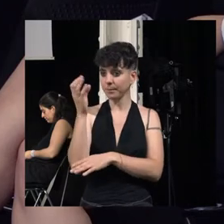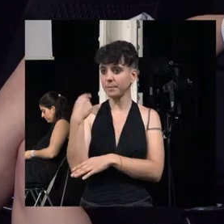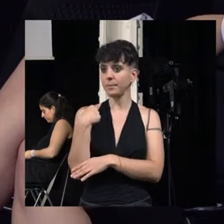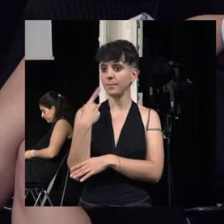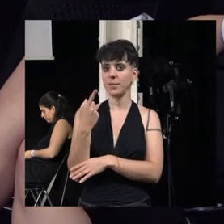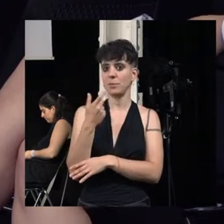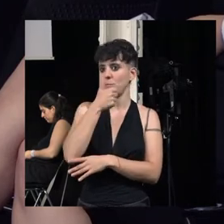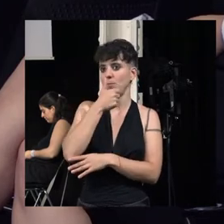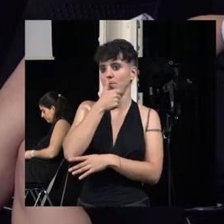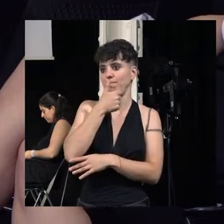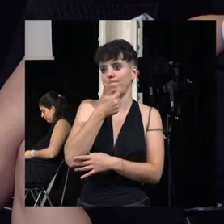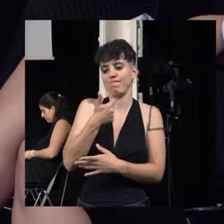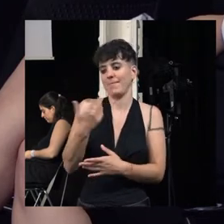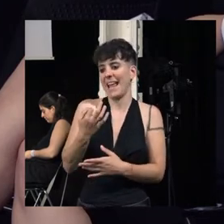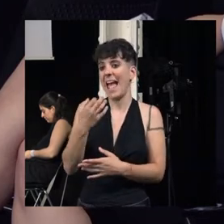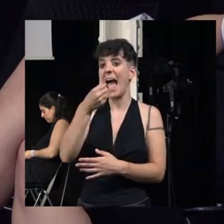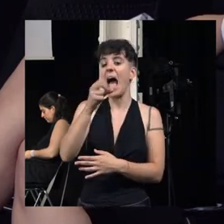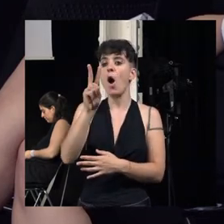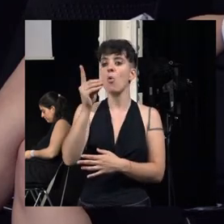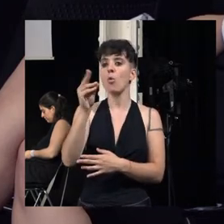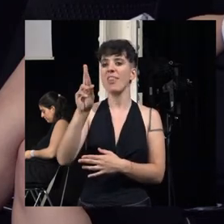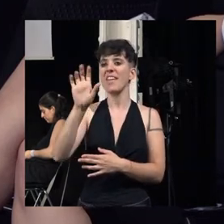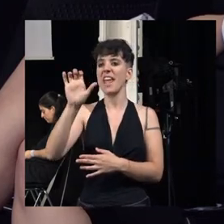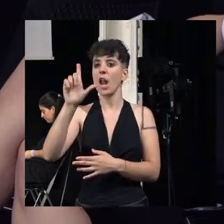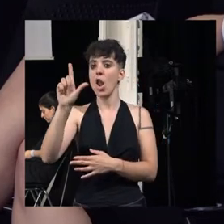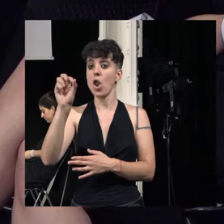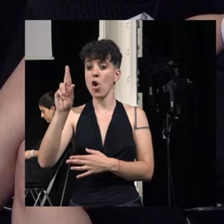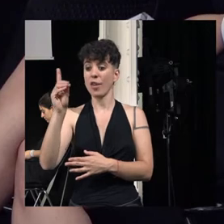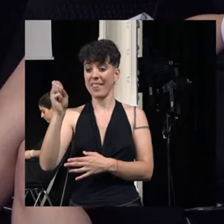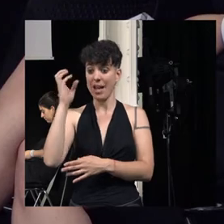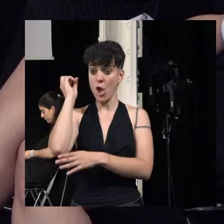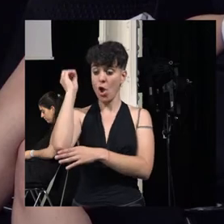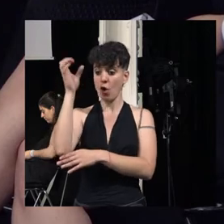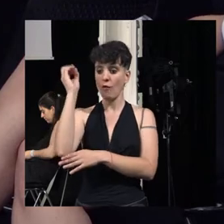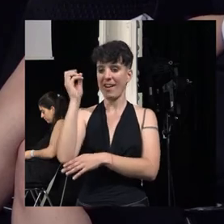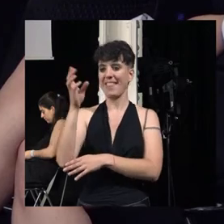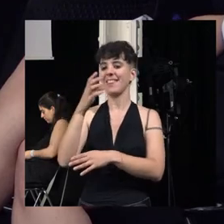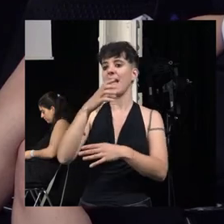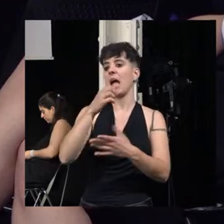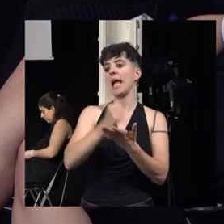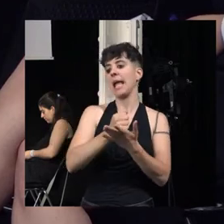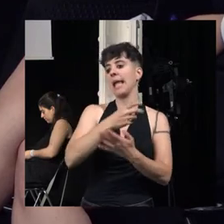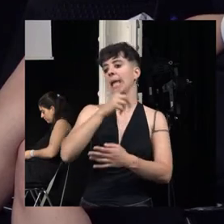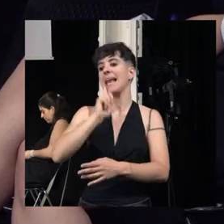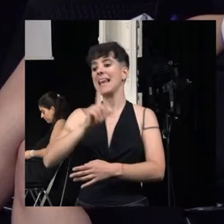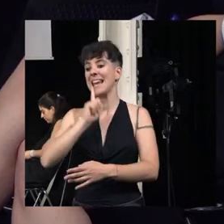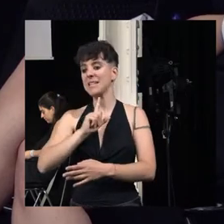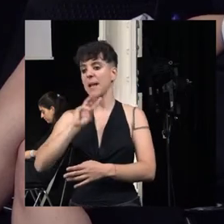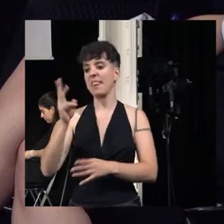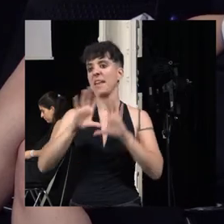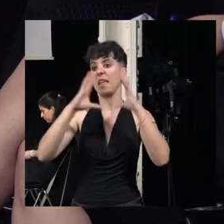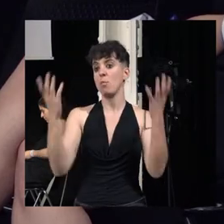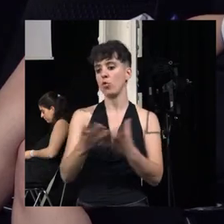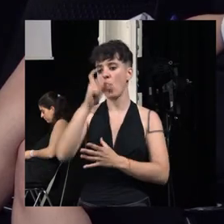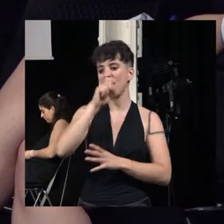me pude aguantar. Audre Lorde pronunció en la Conferencia Nacional Gay y Lésbica del Tercer Mundo, en el 79,